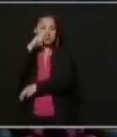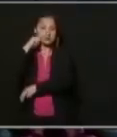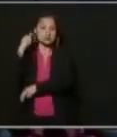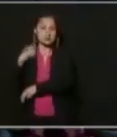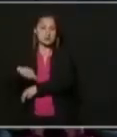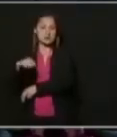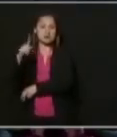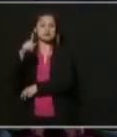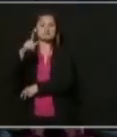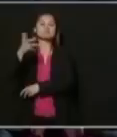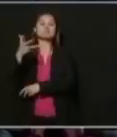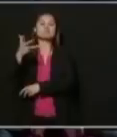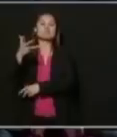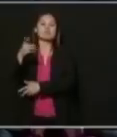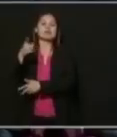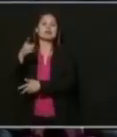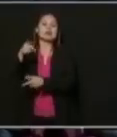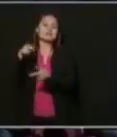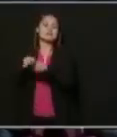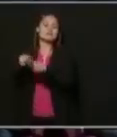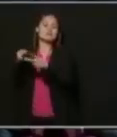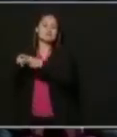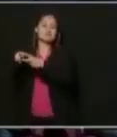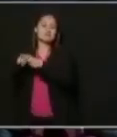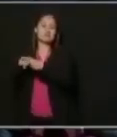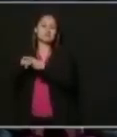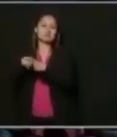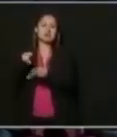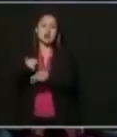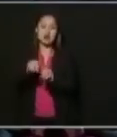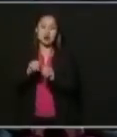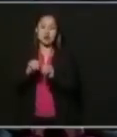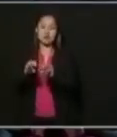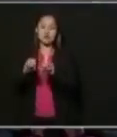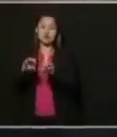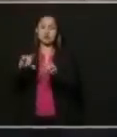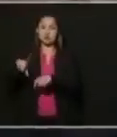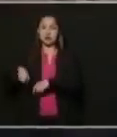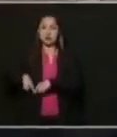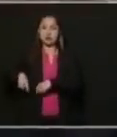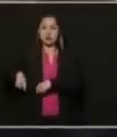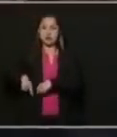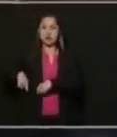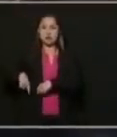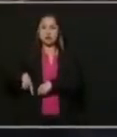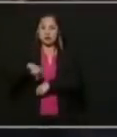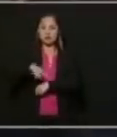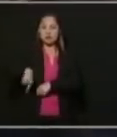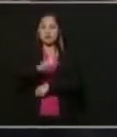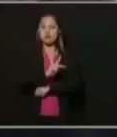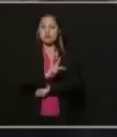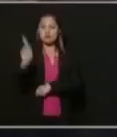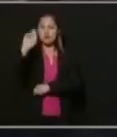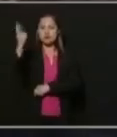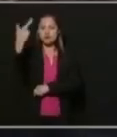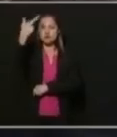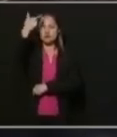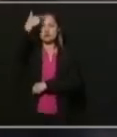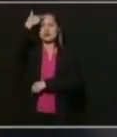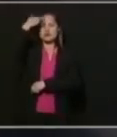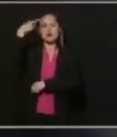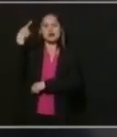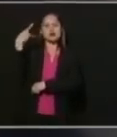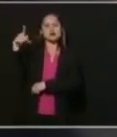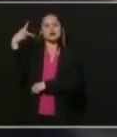del gobierno se recordará su nombre y su lema: tierra